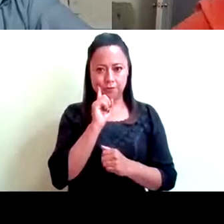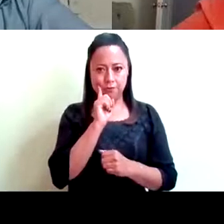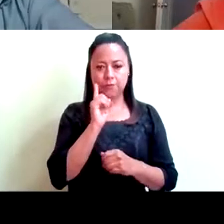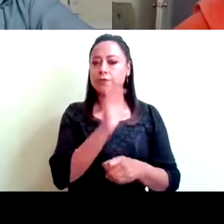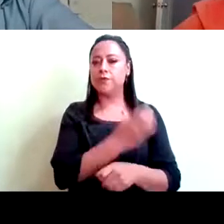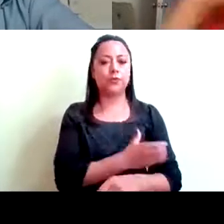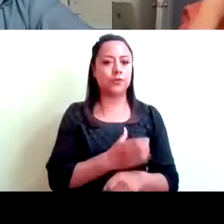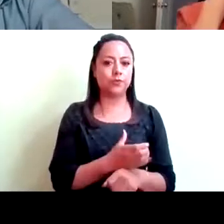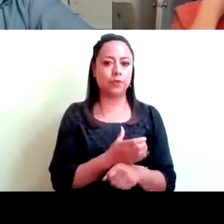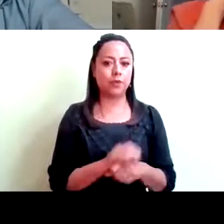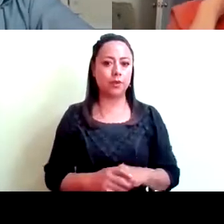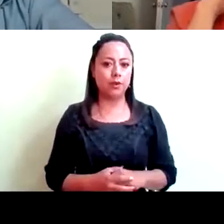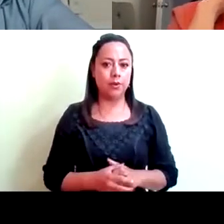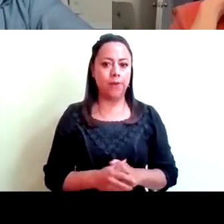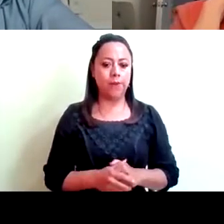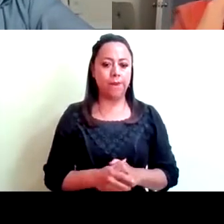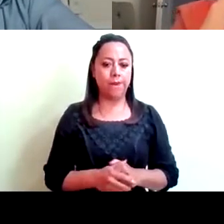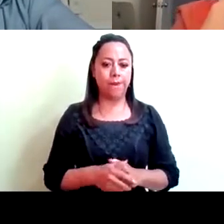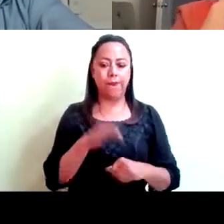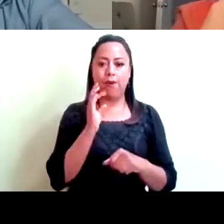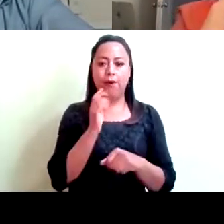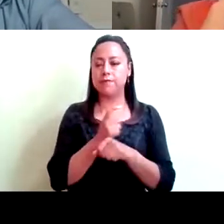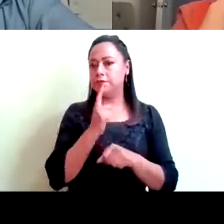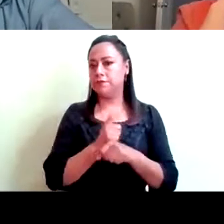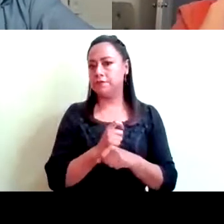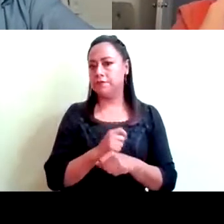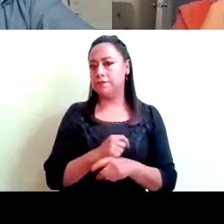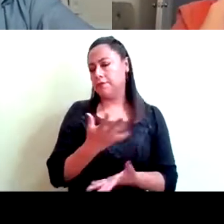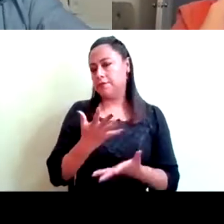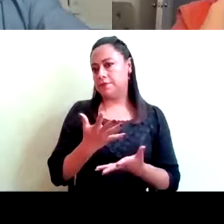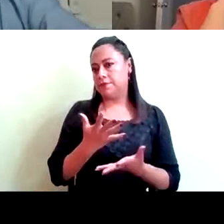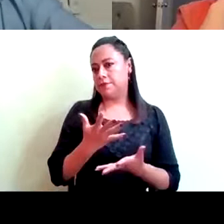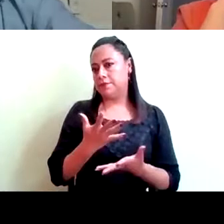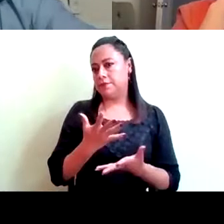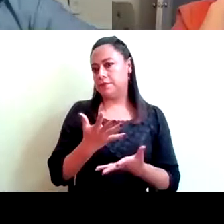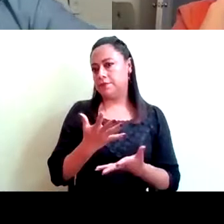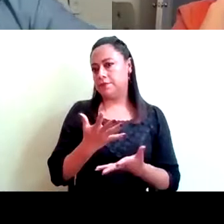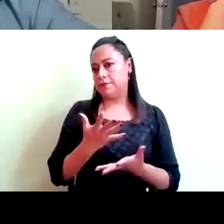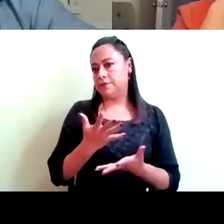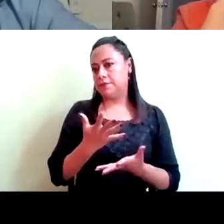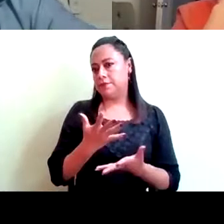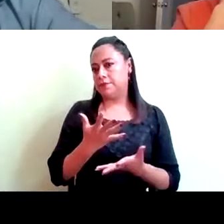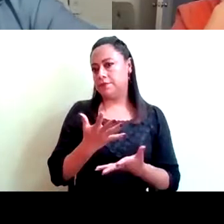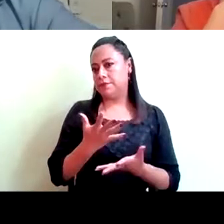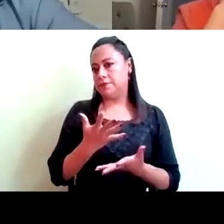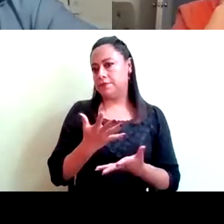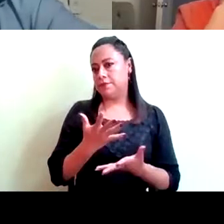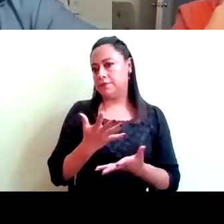compañeros. Bueno, en principio, pues es muy importante esta iniciativa. Nosotros sabemos